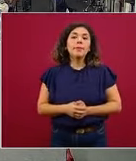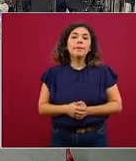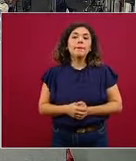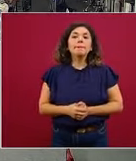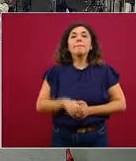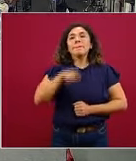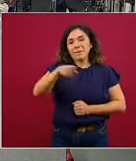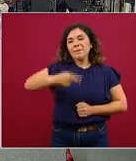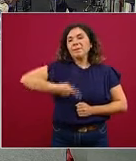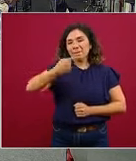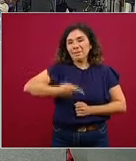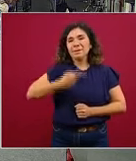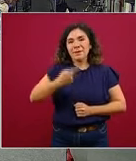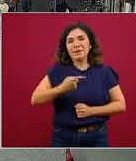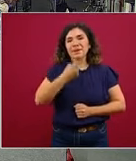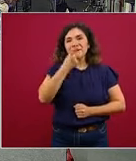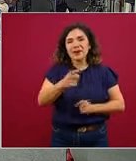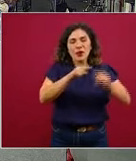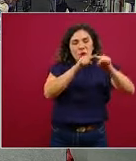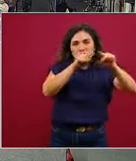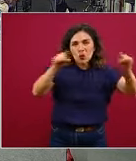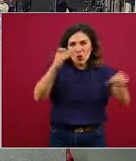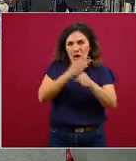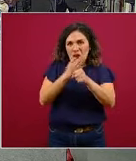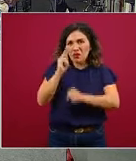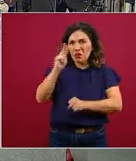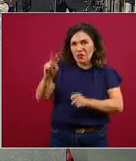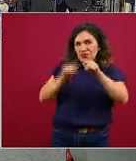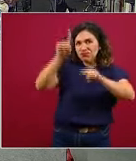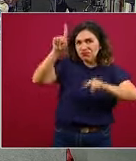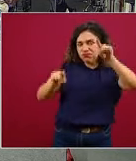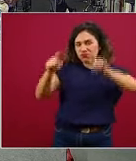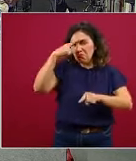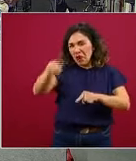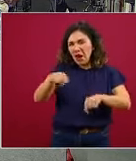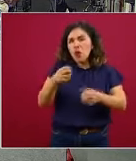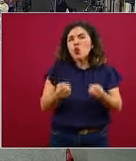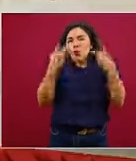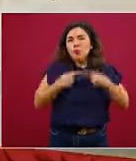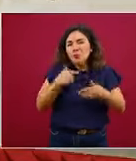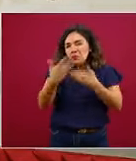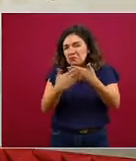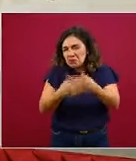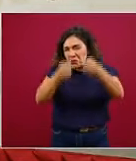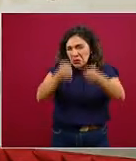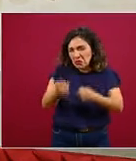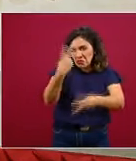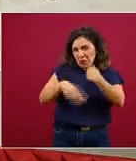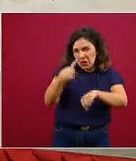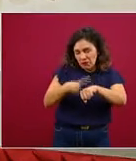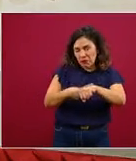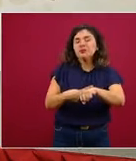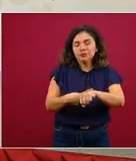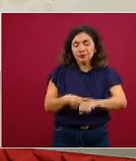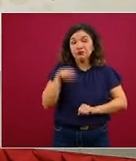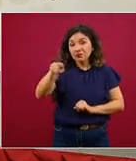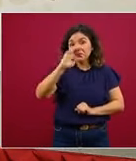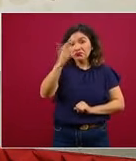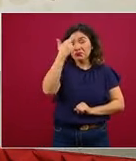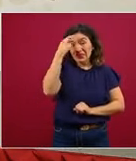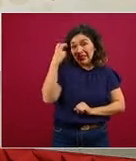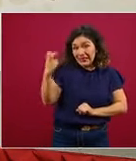en relación a la pregunta de la meseta que estamos observando en la gráfica de casos estimados, efectivamente recordemos que esta gráfica